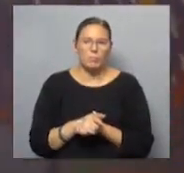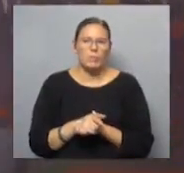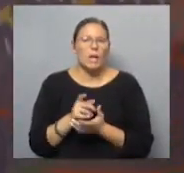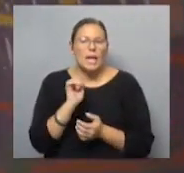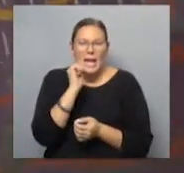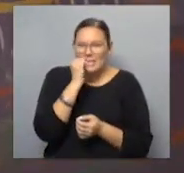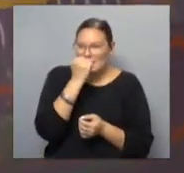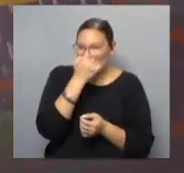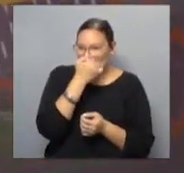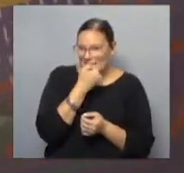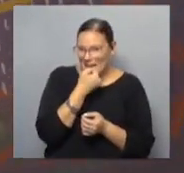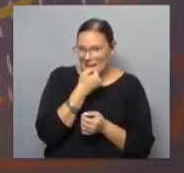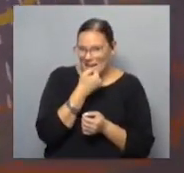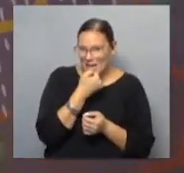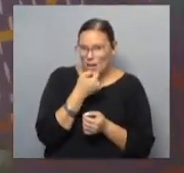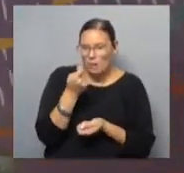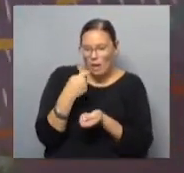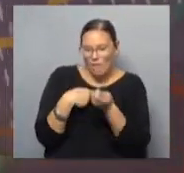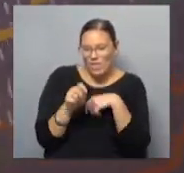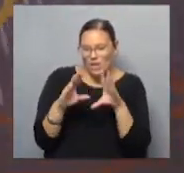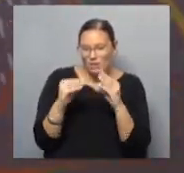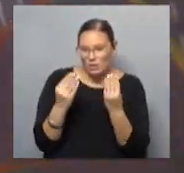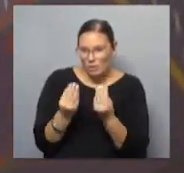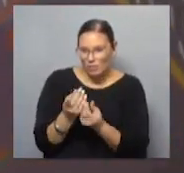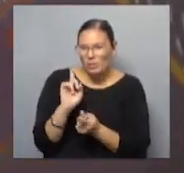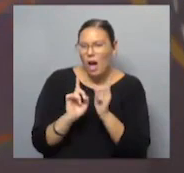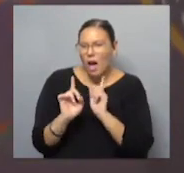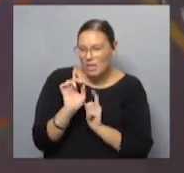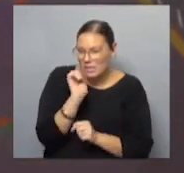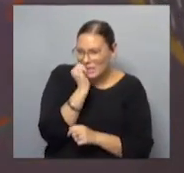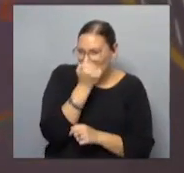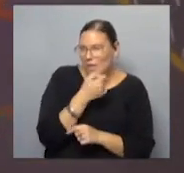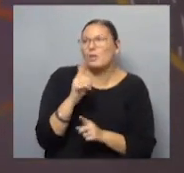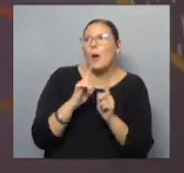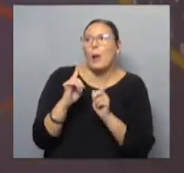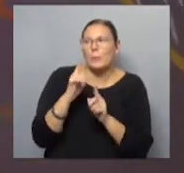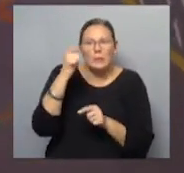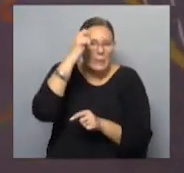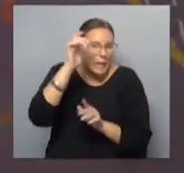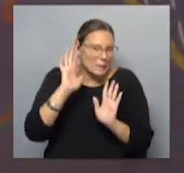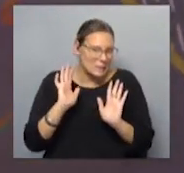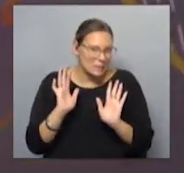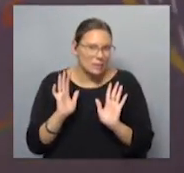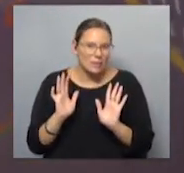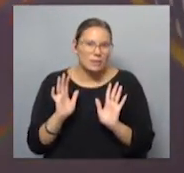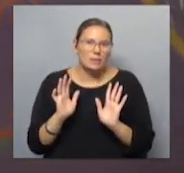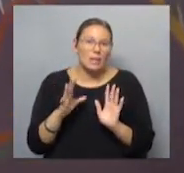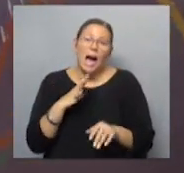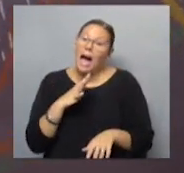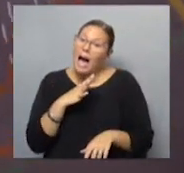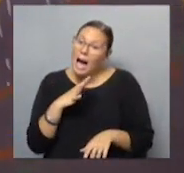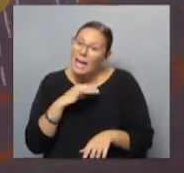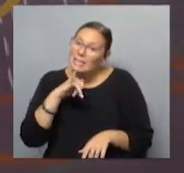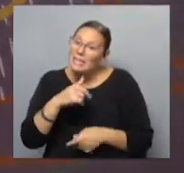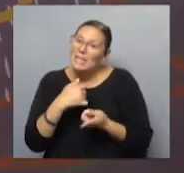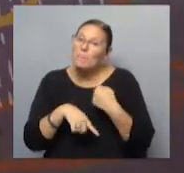el secreto para vender tortas fritas? ¿Hay algún secreto, alguna técnica, digamos? Hay algo,